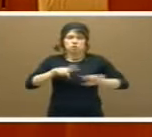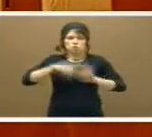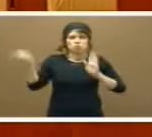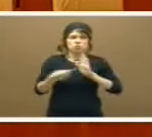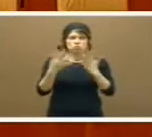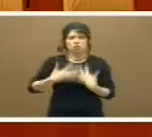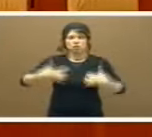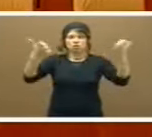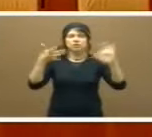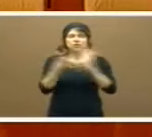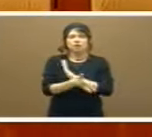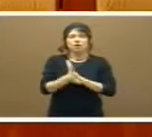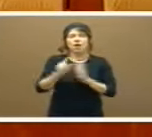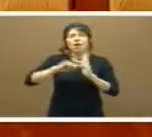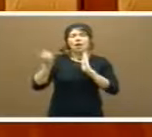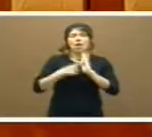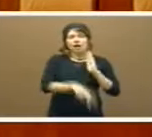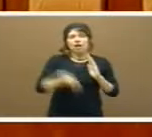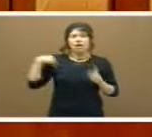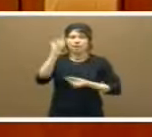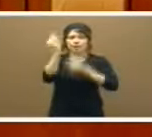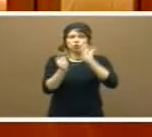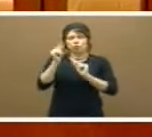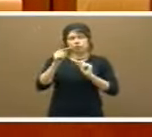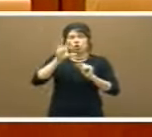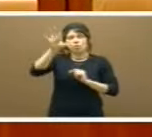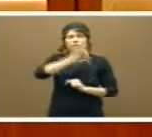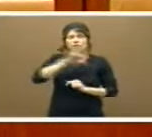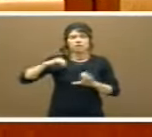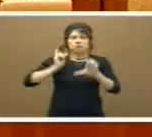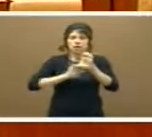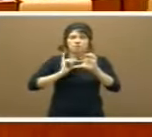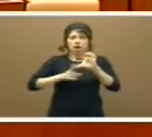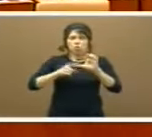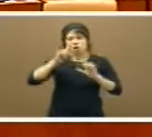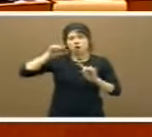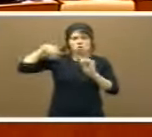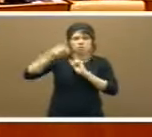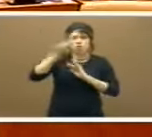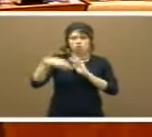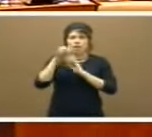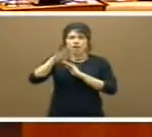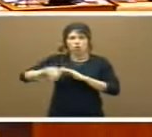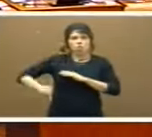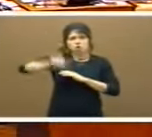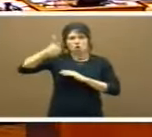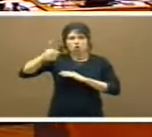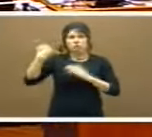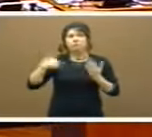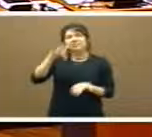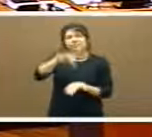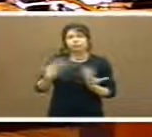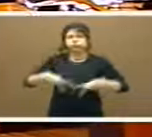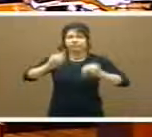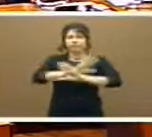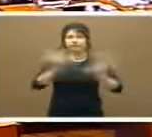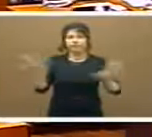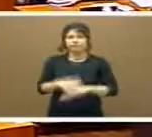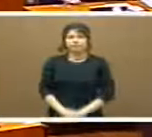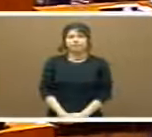de la Cámara, queda aprobada la Ley General de Presupuestos para la Comunidad Autónoma de Extremadura para el año 2014. Se levanta la sesión.